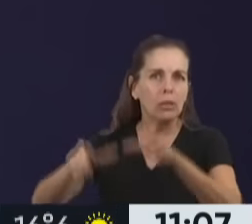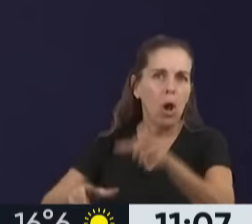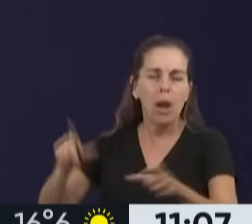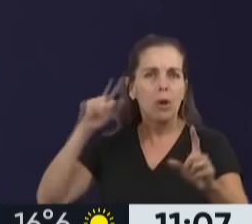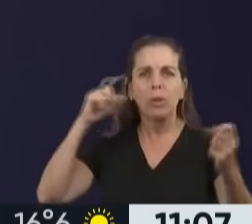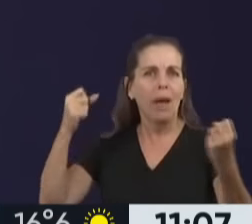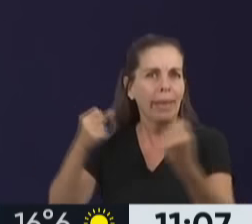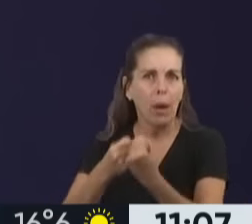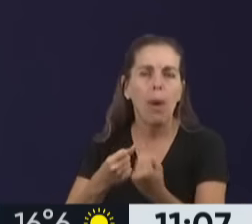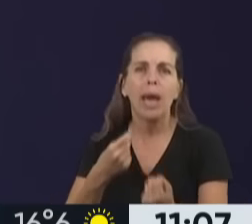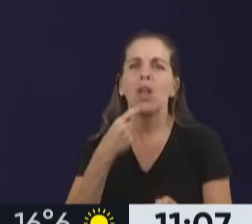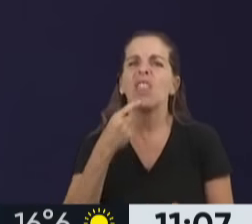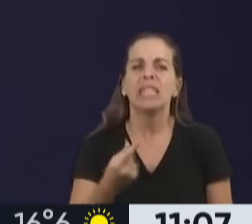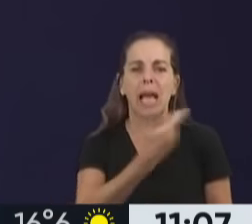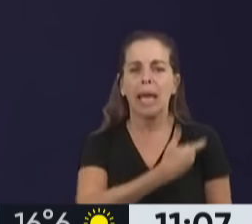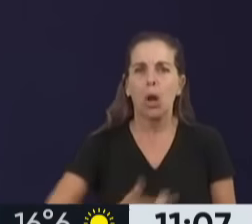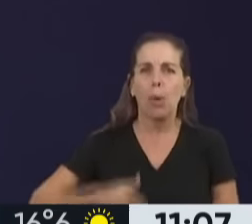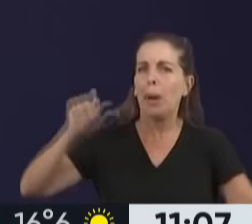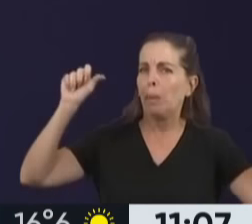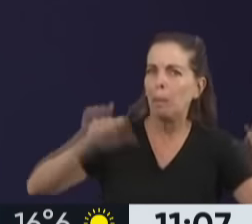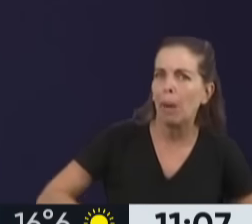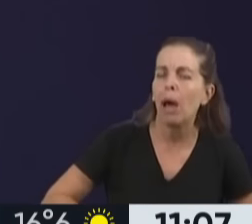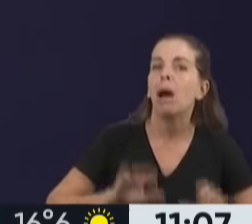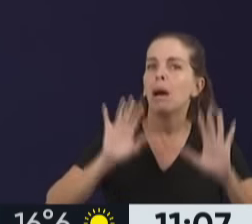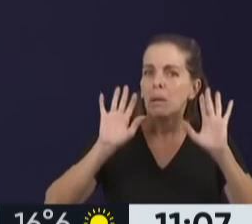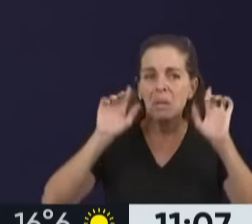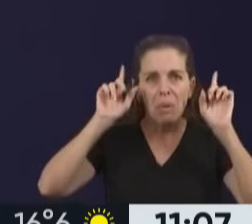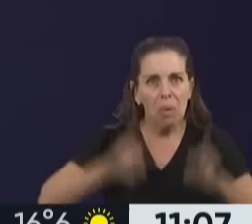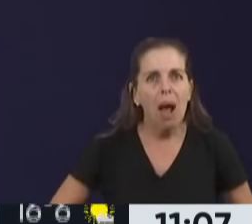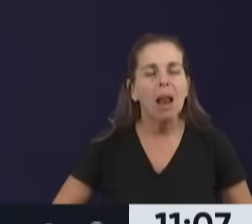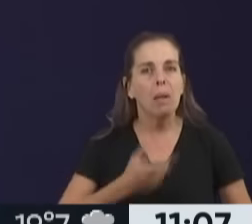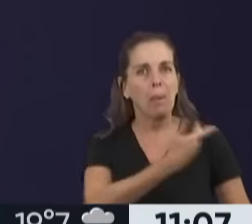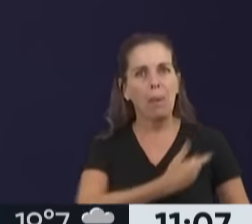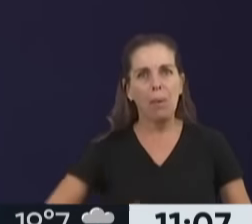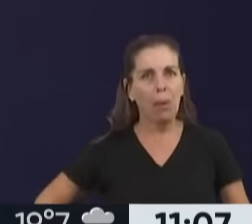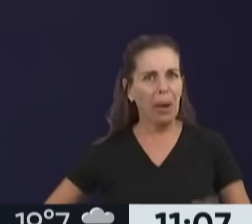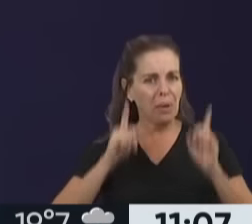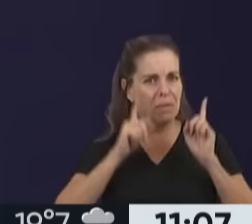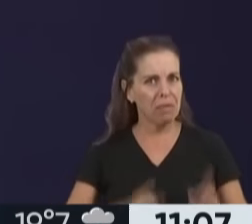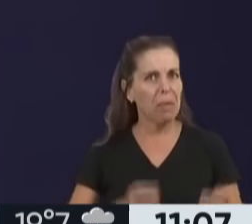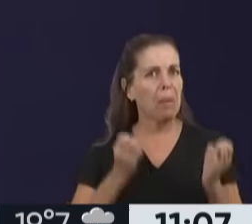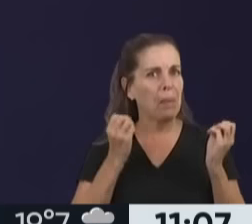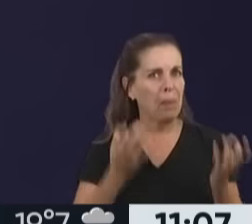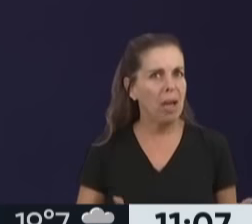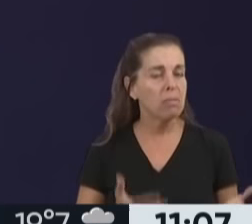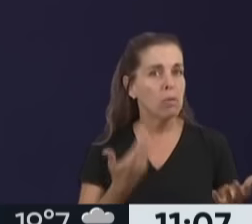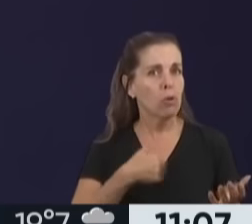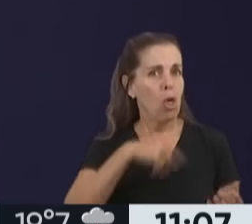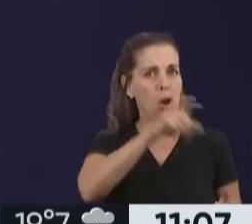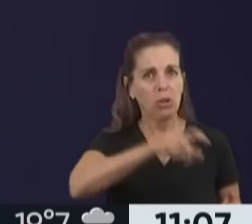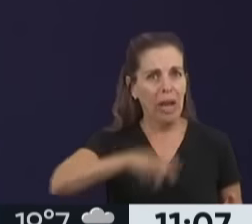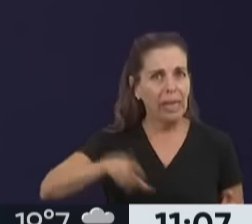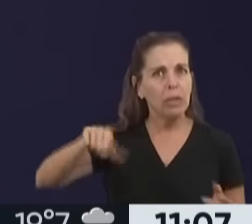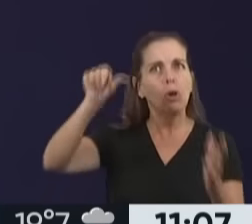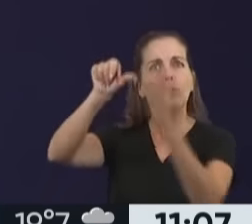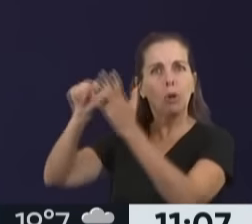precipitado del mandato el gobierno sigue teniendo alta valoración por parte de los argentinos y del mercado internacional sin